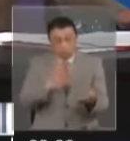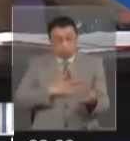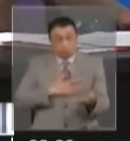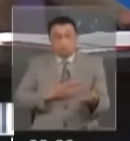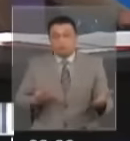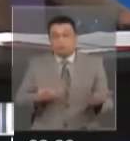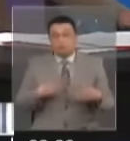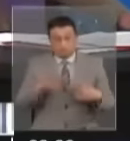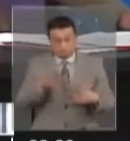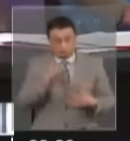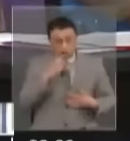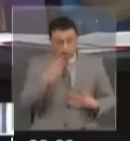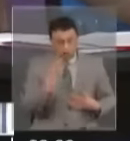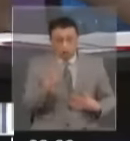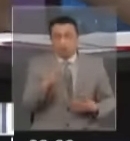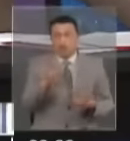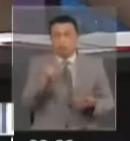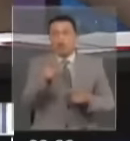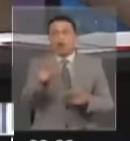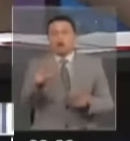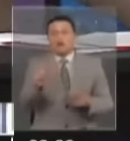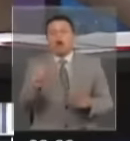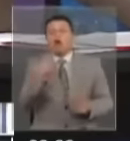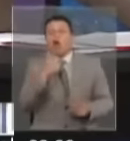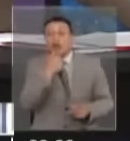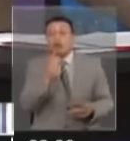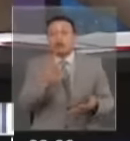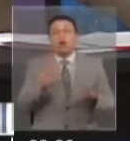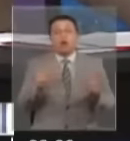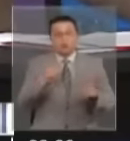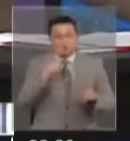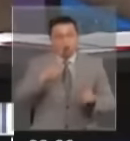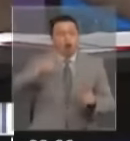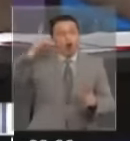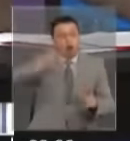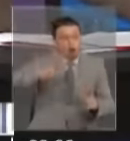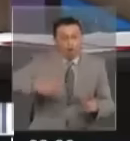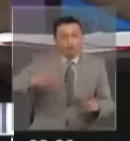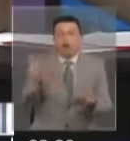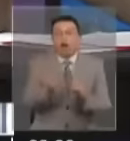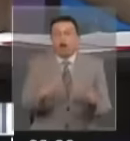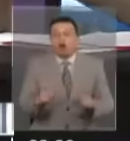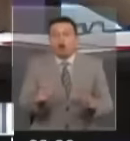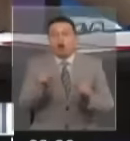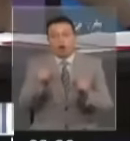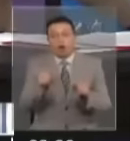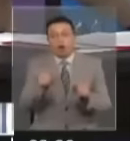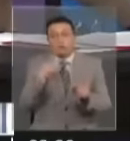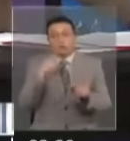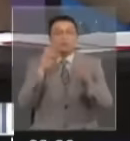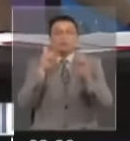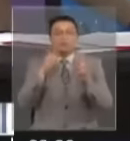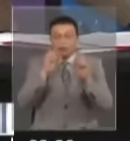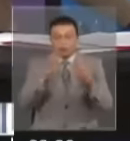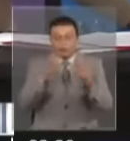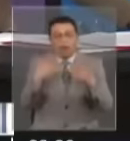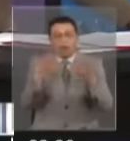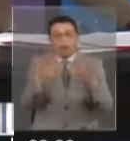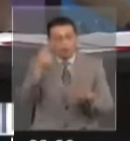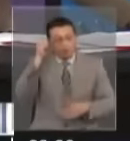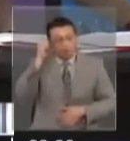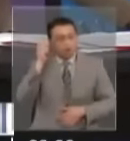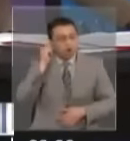Pero solamente... lógico, es que a lo mejor ella no quiere. Ah, pero si esto no obliga. Bueno, por eso esto digo, solamente le entrega a la mujer el derecho a